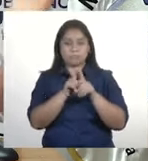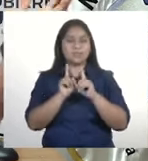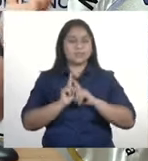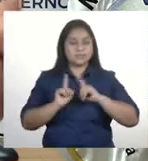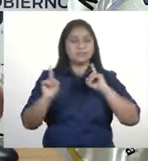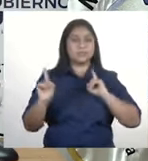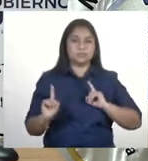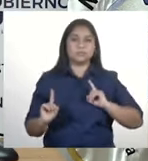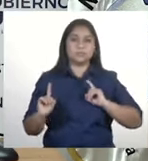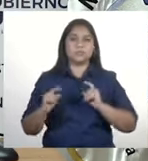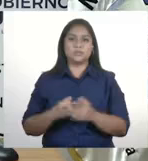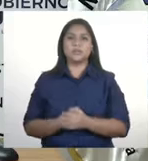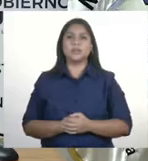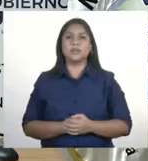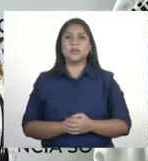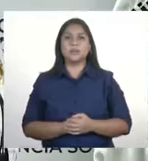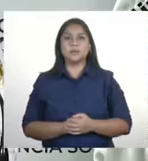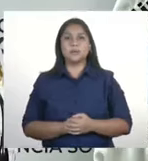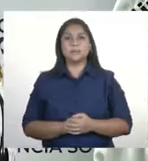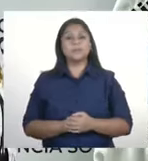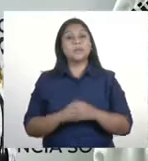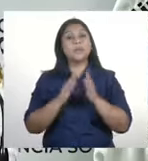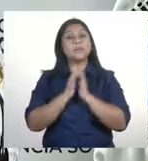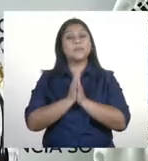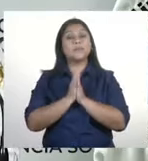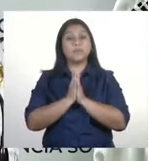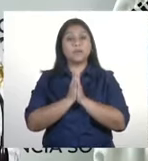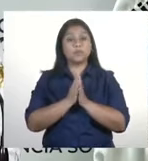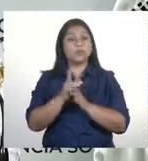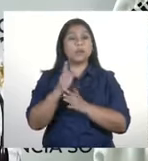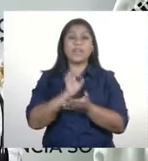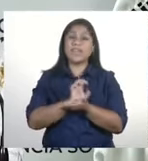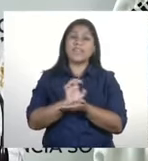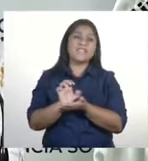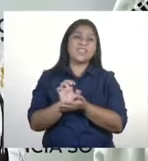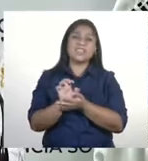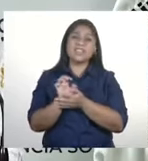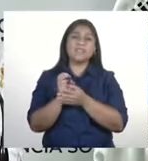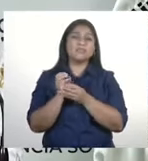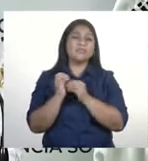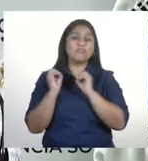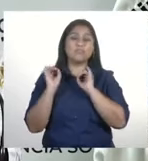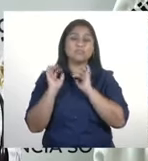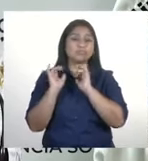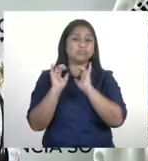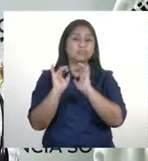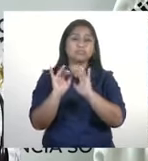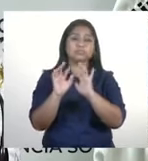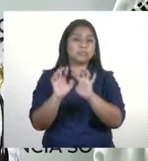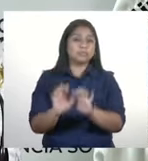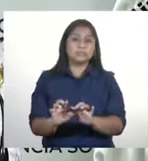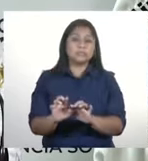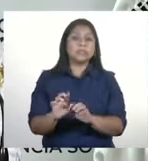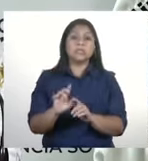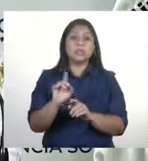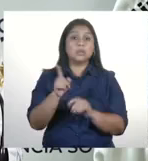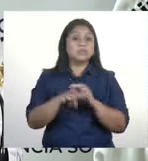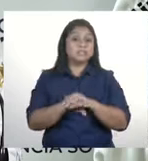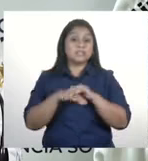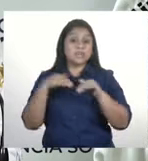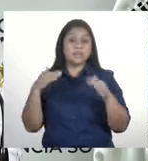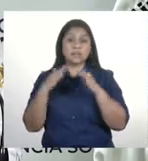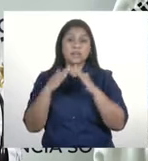el distanciamiento social. Por favor, evitemos las aglomeraciones, salir de casa si no